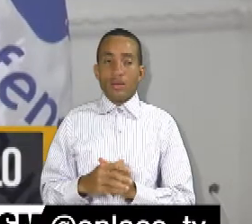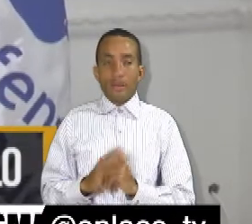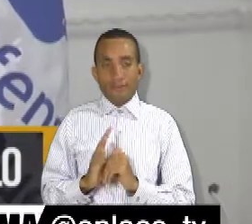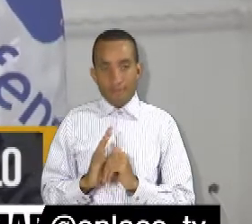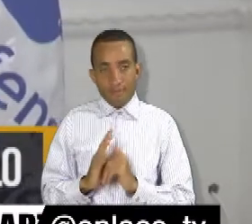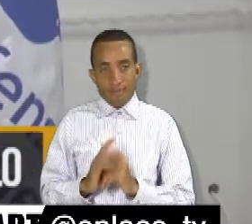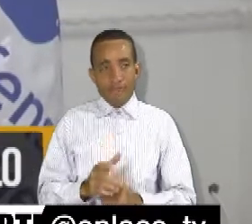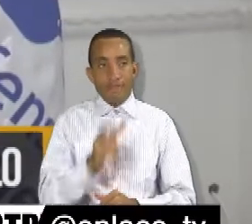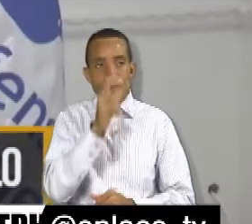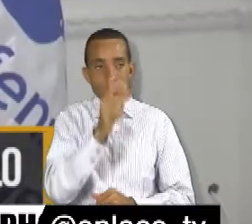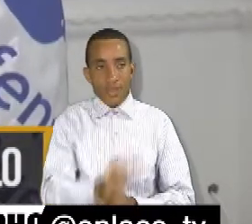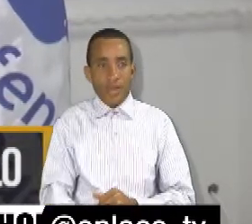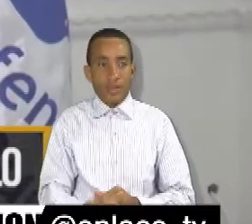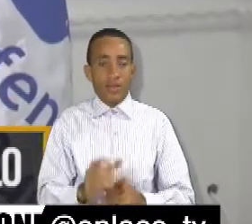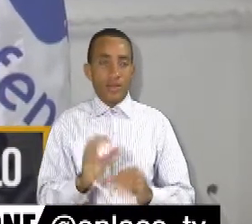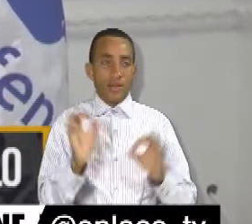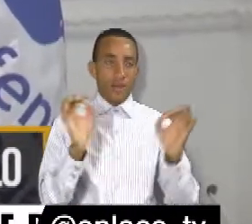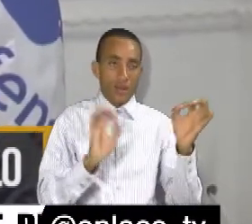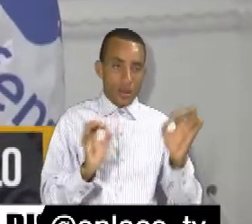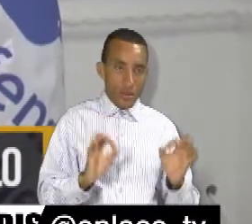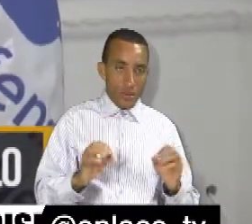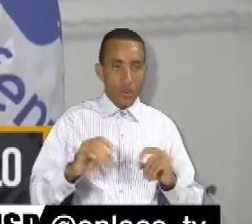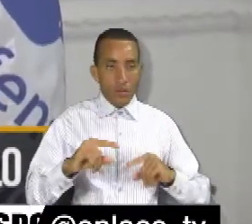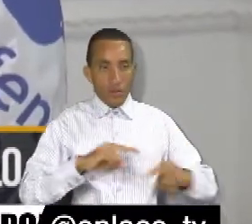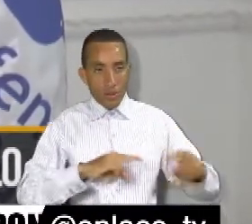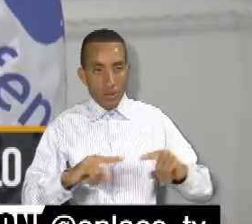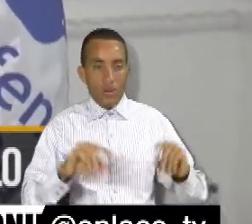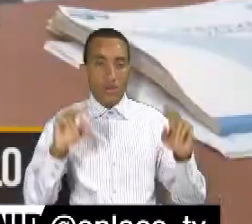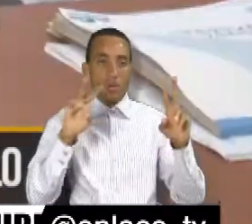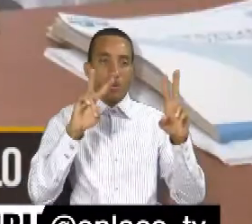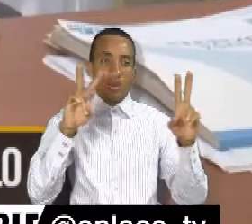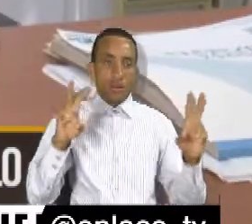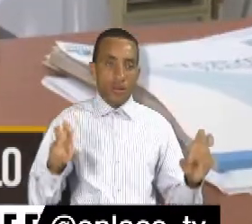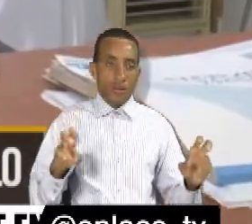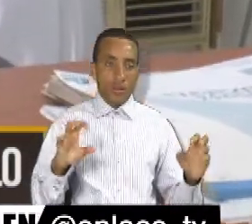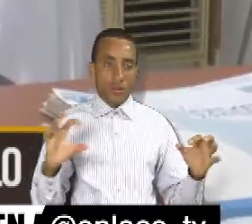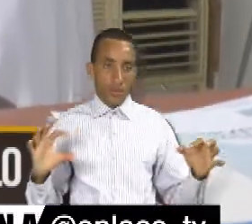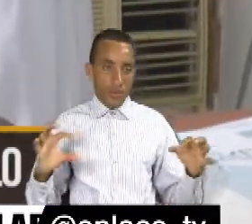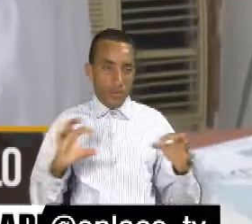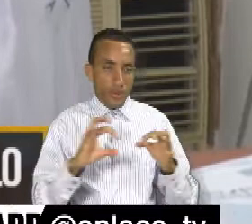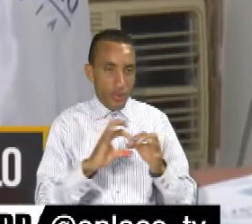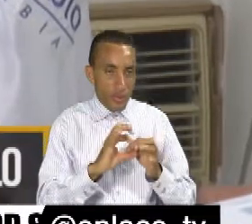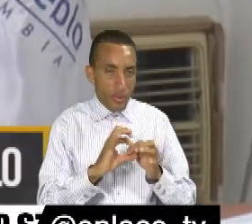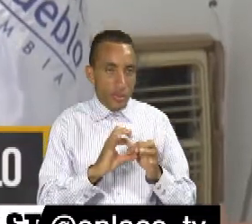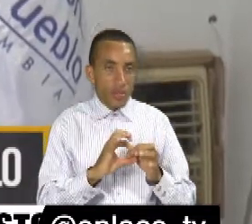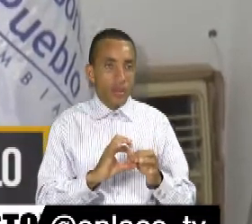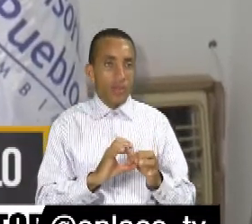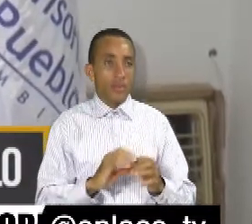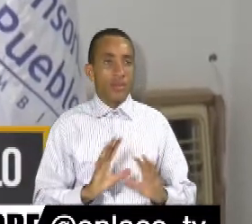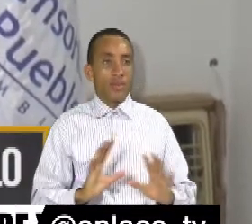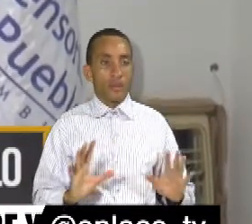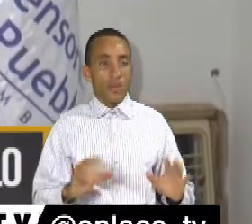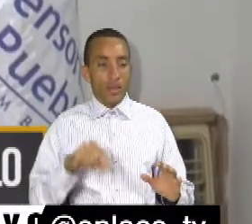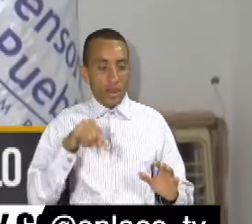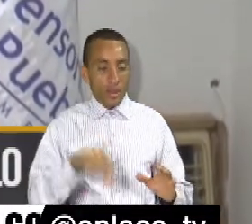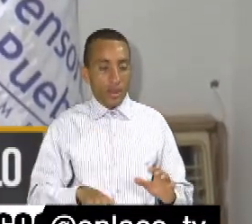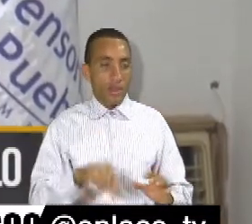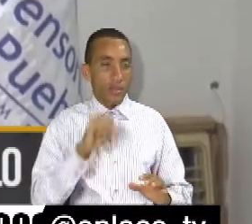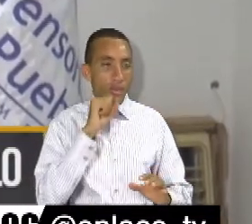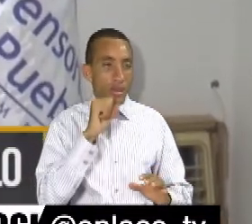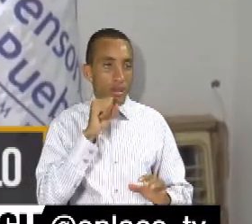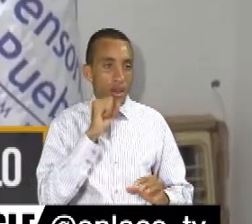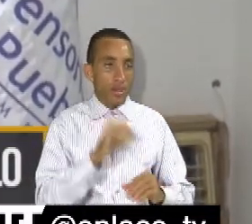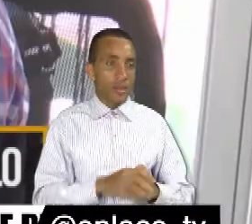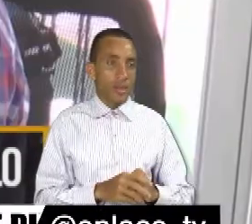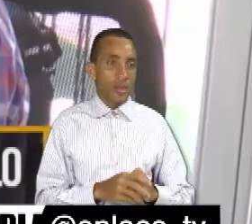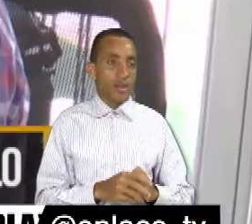que organizó y dirigió todo el tema de Alianza, del grupo Alianza por Barranca Bermeja, y teníamos